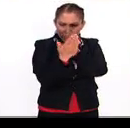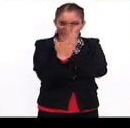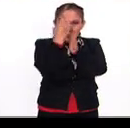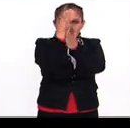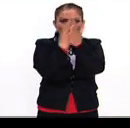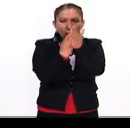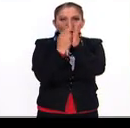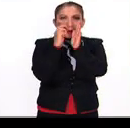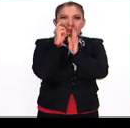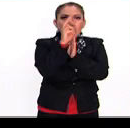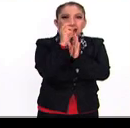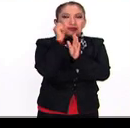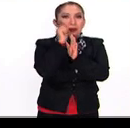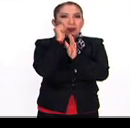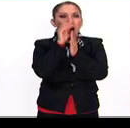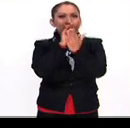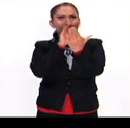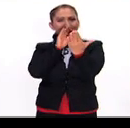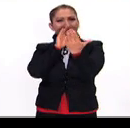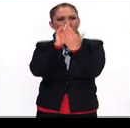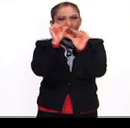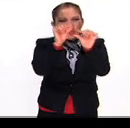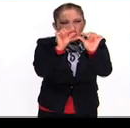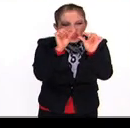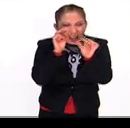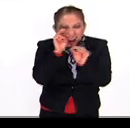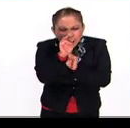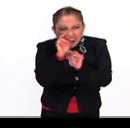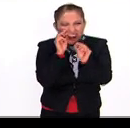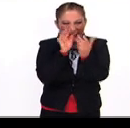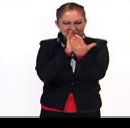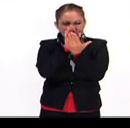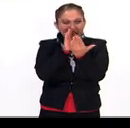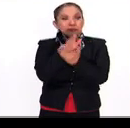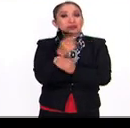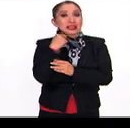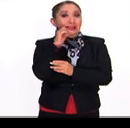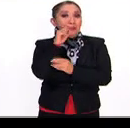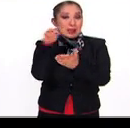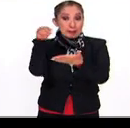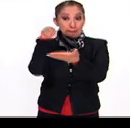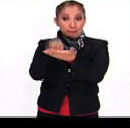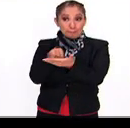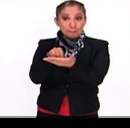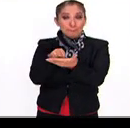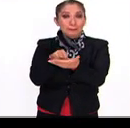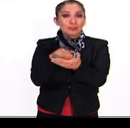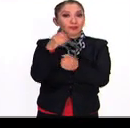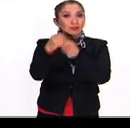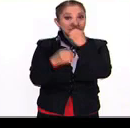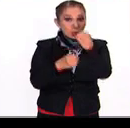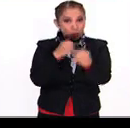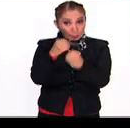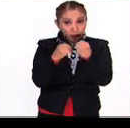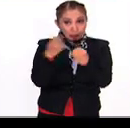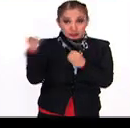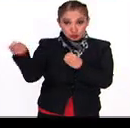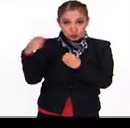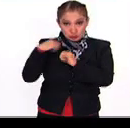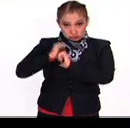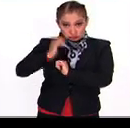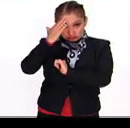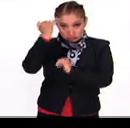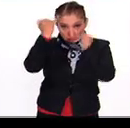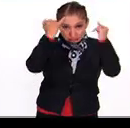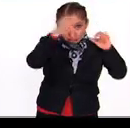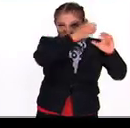gráfica que está siendo todo el tiempo aludida y cuestionada. Y digamos, la puesta en escena es obra del curador,